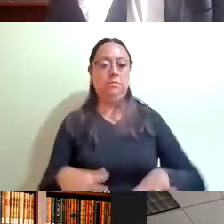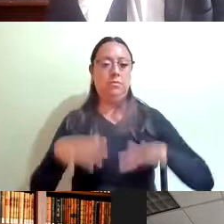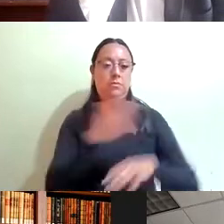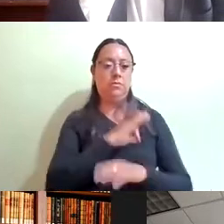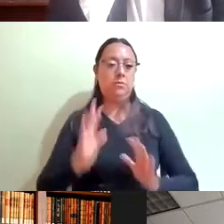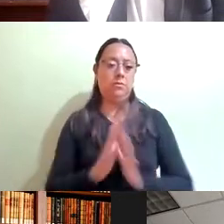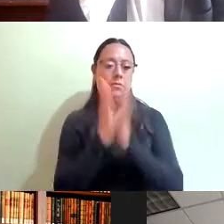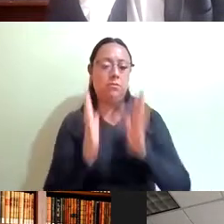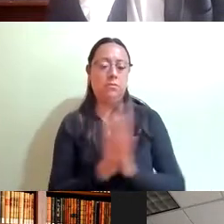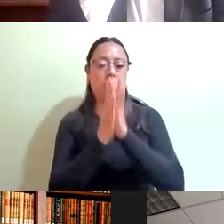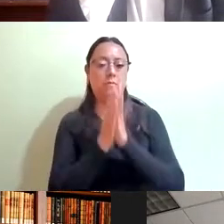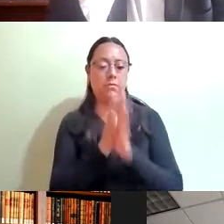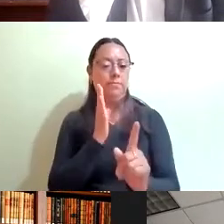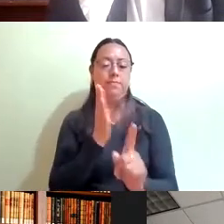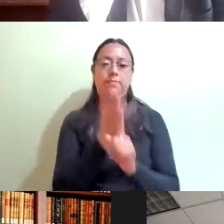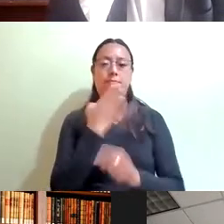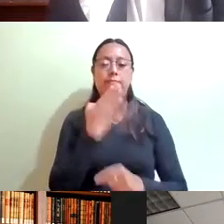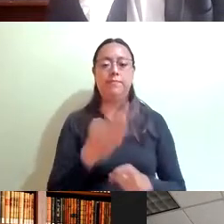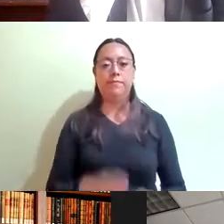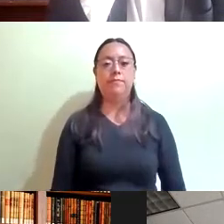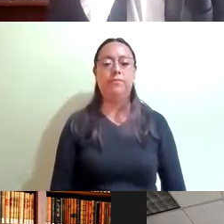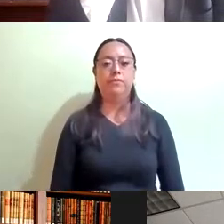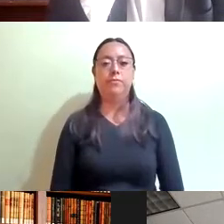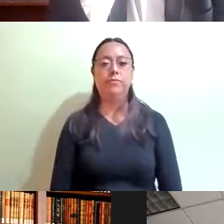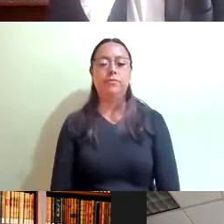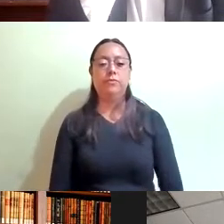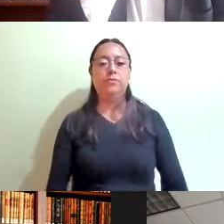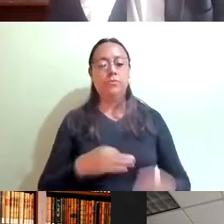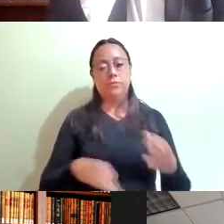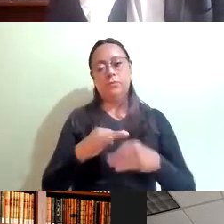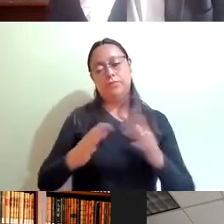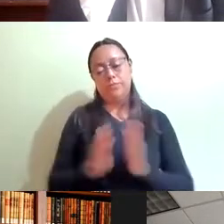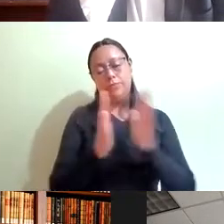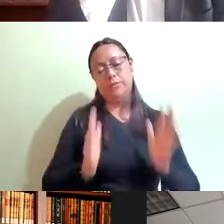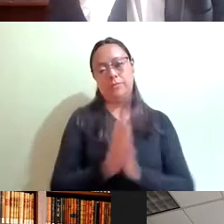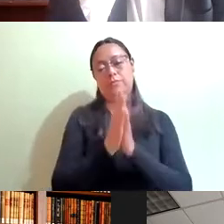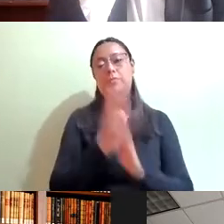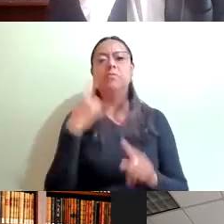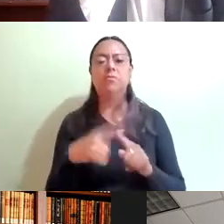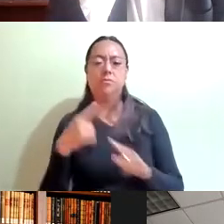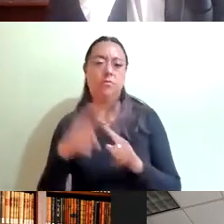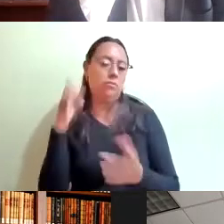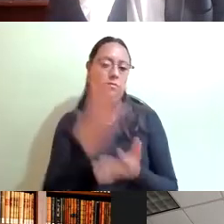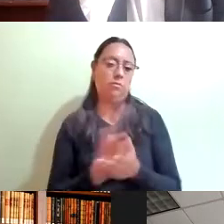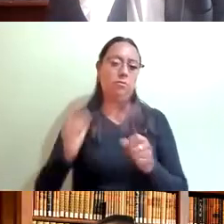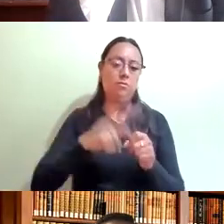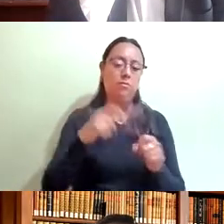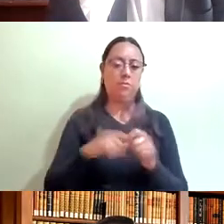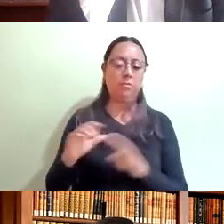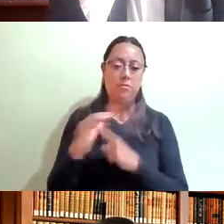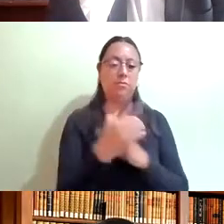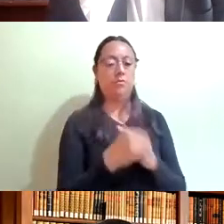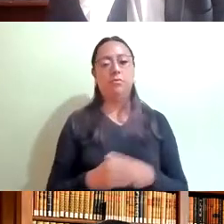a una comisión, la realidad es que la participación está limitada únicamente a los integrantes de la comisión. Y alguien podría decir, bueno, pero